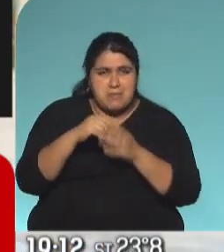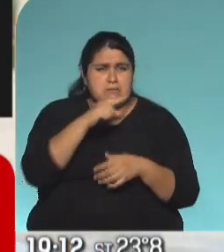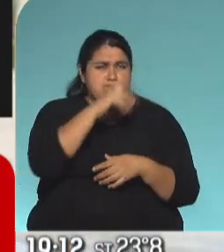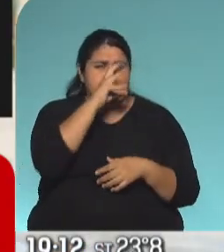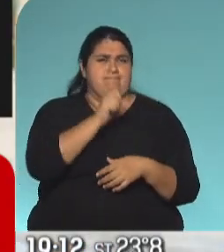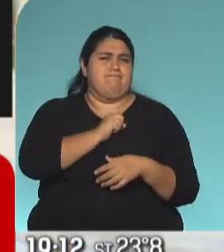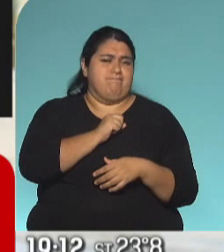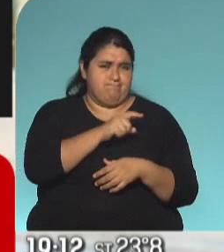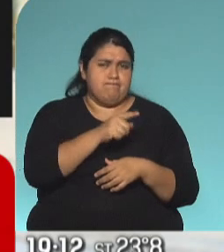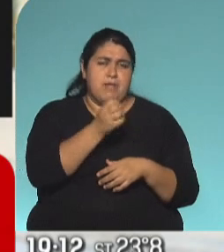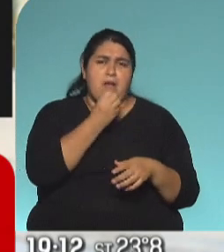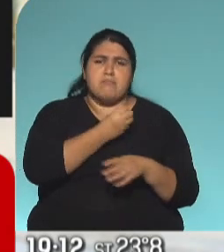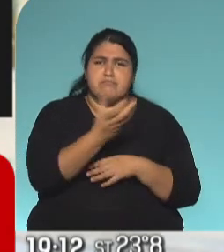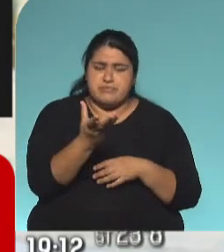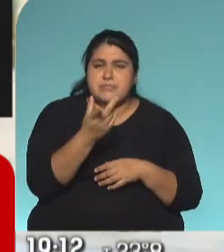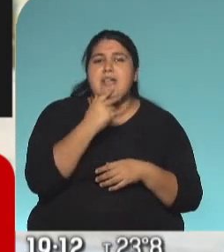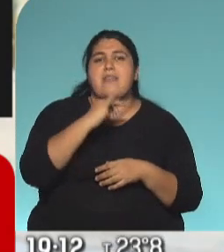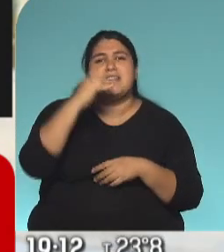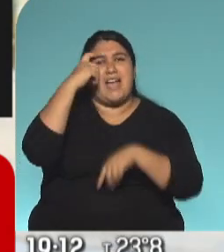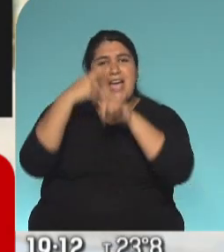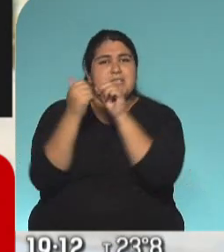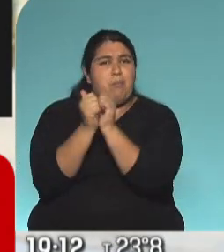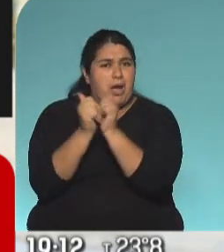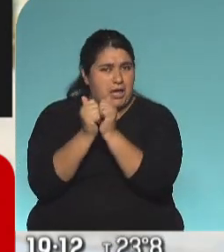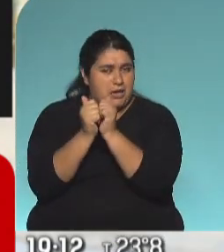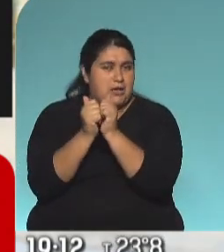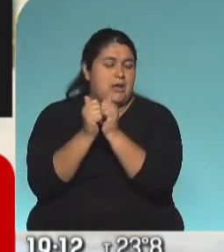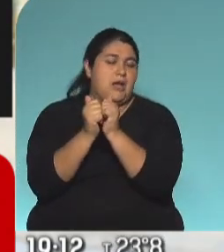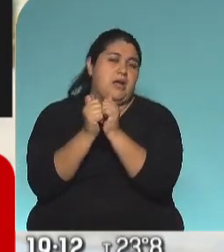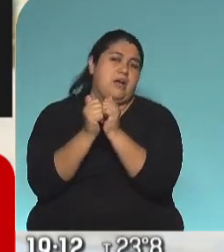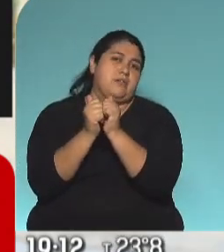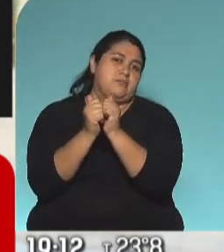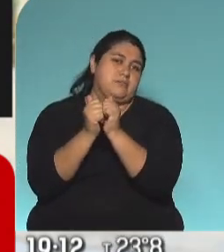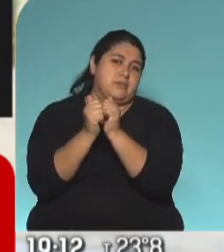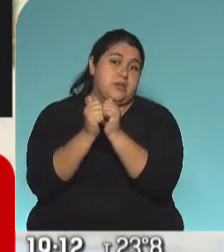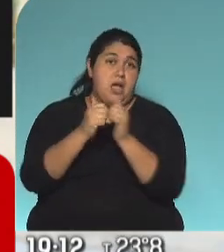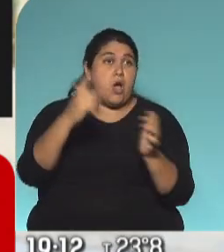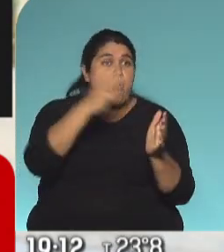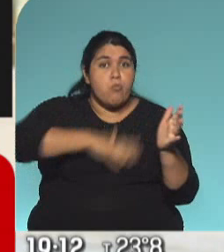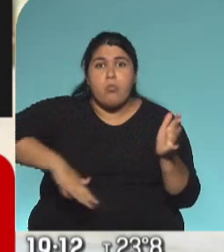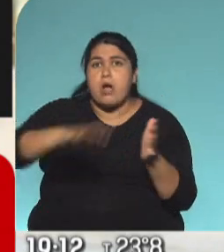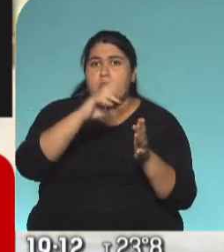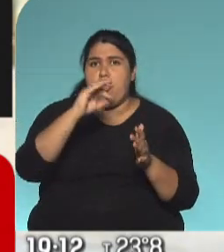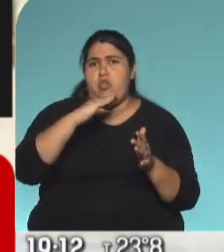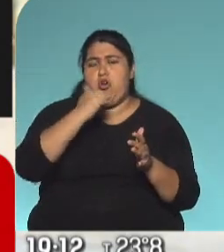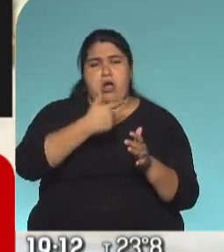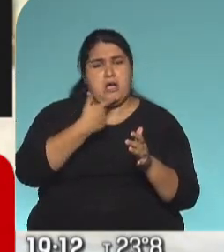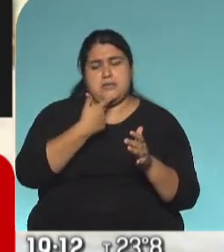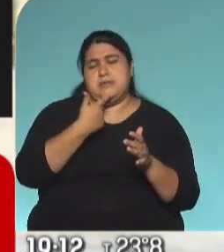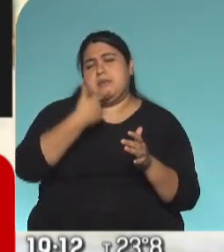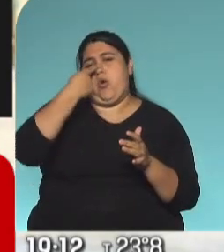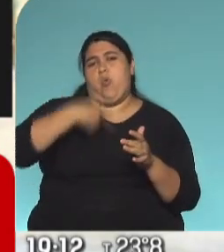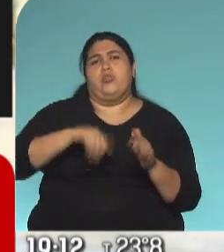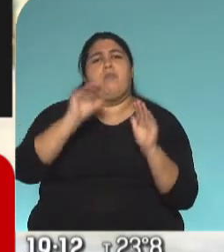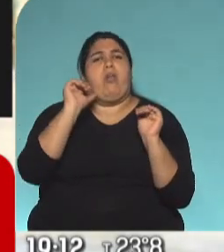coraje de denunciar a su expareja, su femicida. El pueblo de Rojas está dándole el